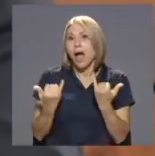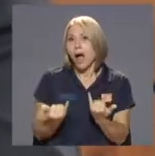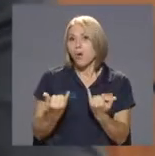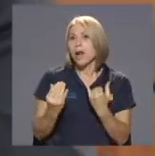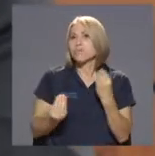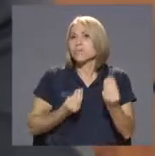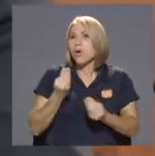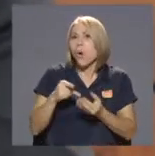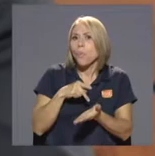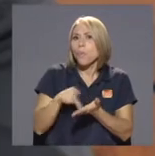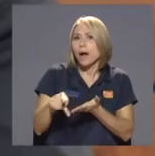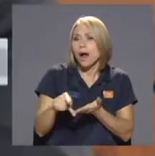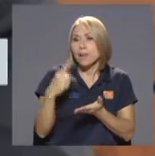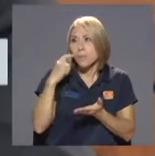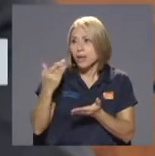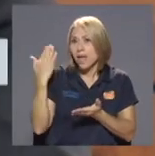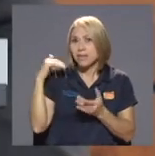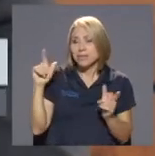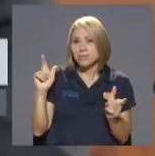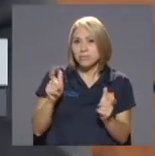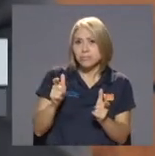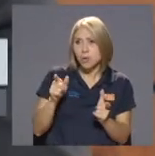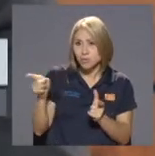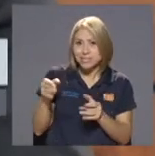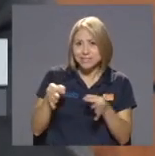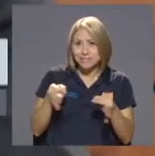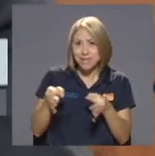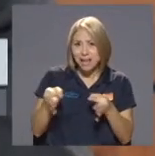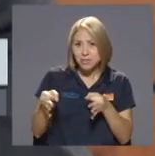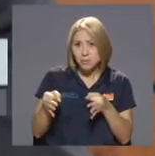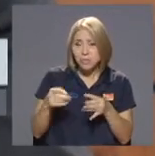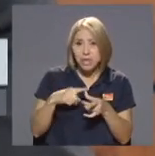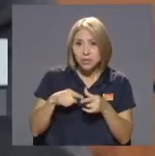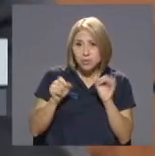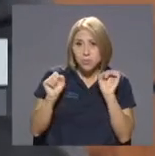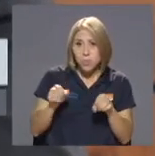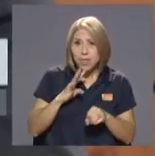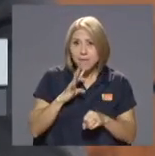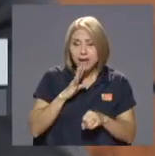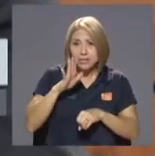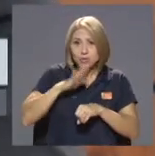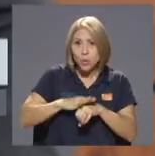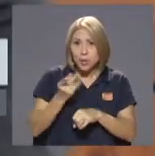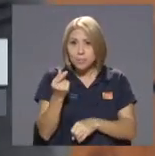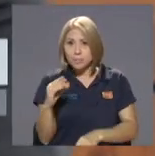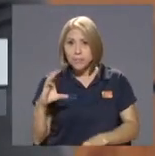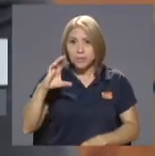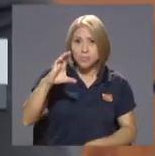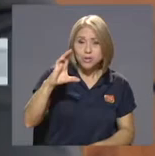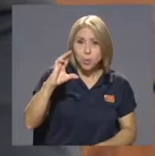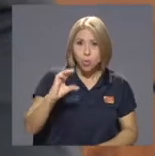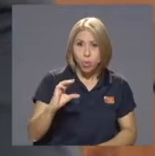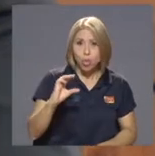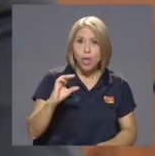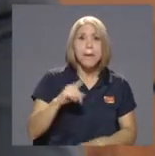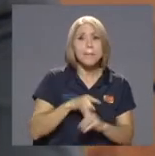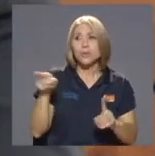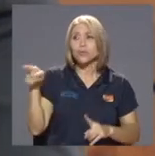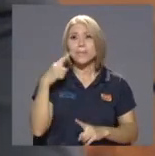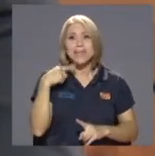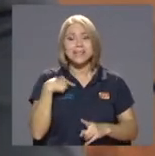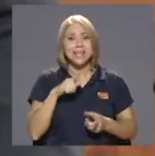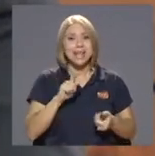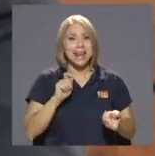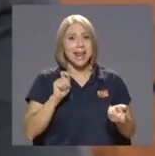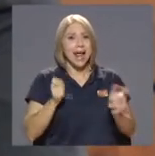también del recorte, que era parte de lo que me estaba explicando. Entonces, tal vez si quiere seguimos con lo del recorte y cómo ese cambio nominal que usted me comenta no